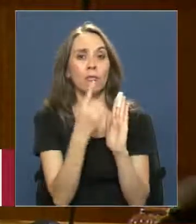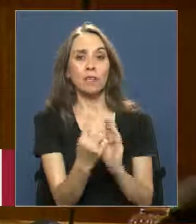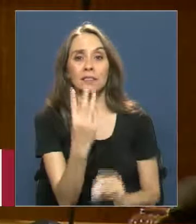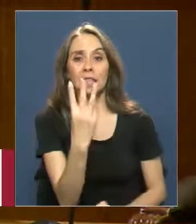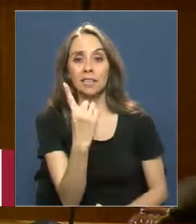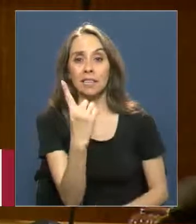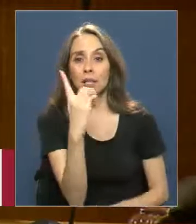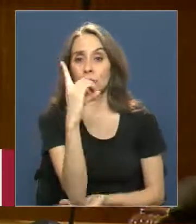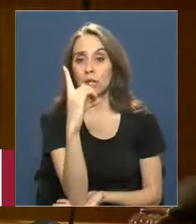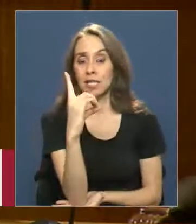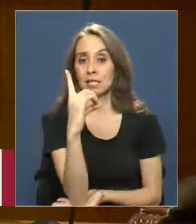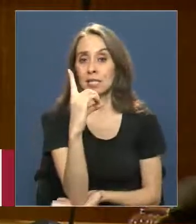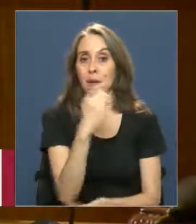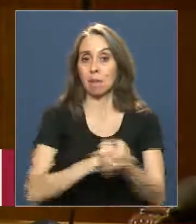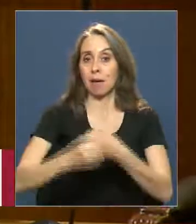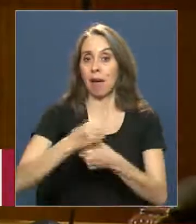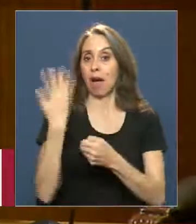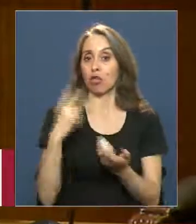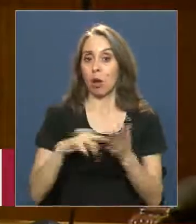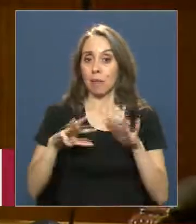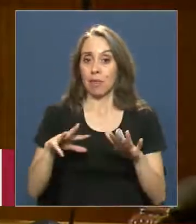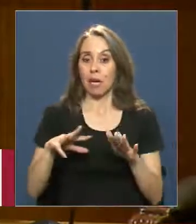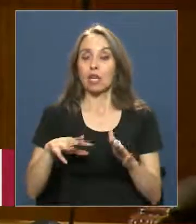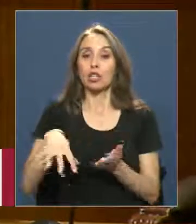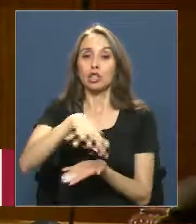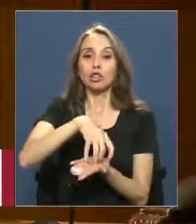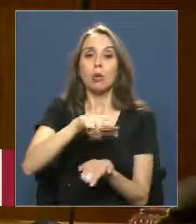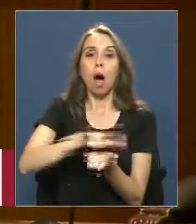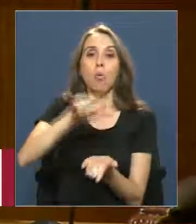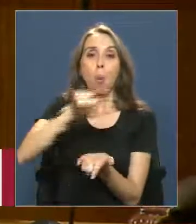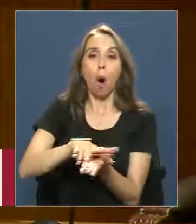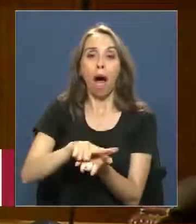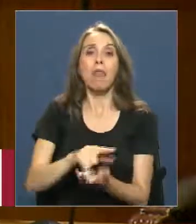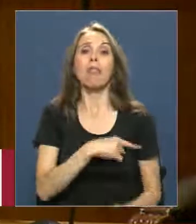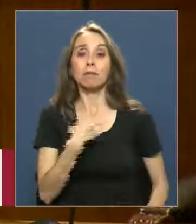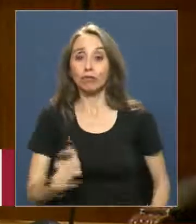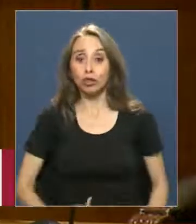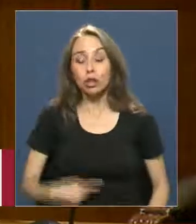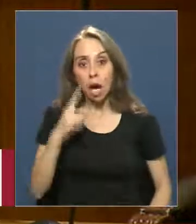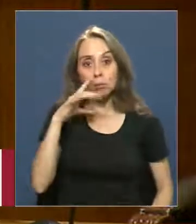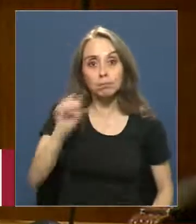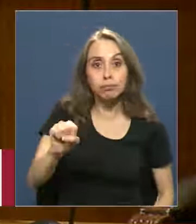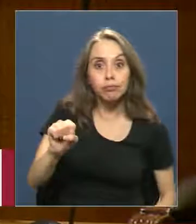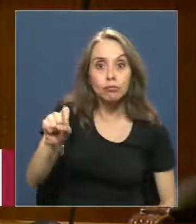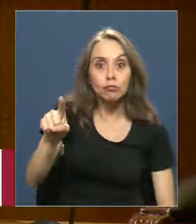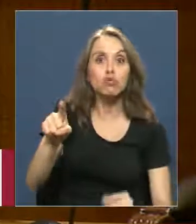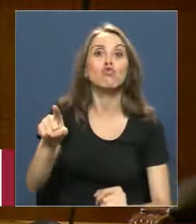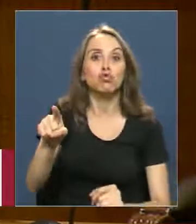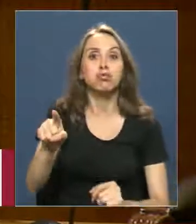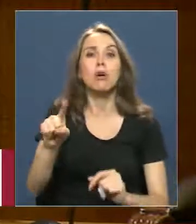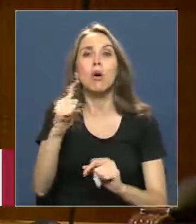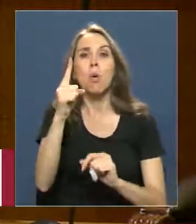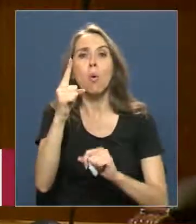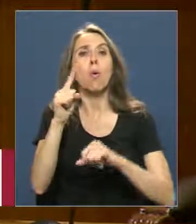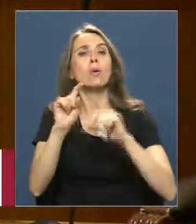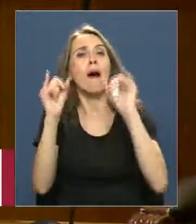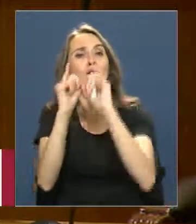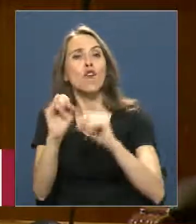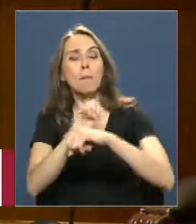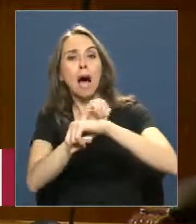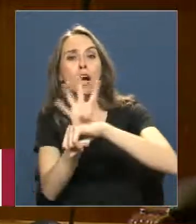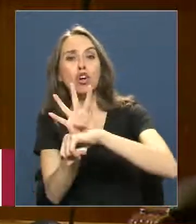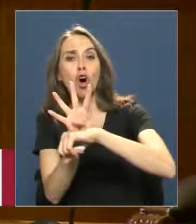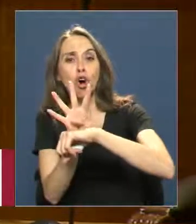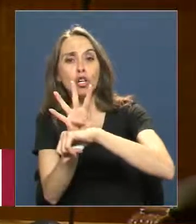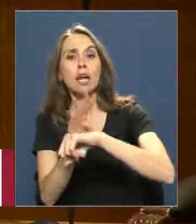31 de diciembre del 2019 en la ciudad de Wuhan, China, se detectaron los primeros casos de un tipo de coronavirus